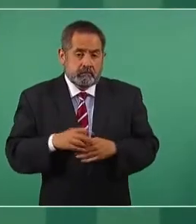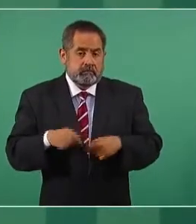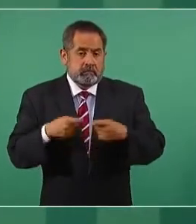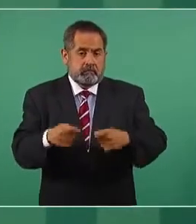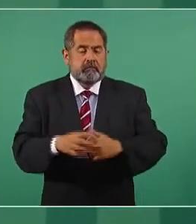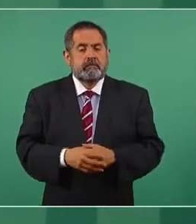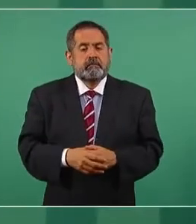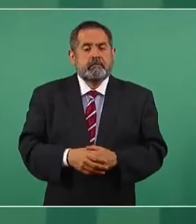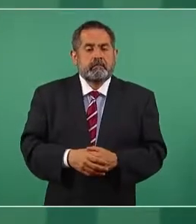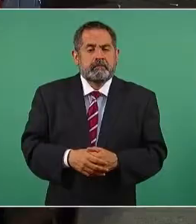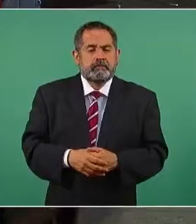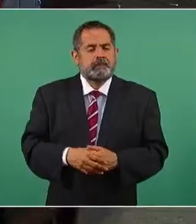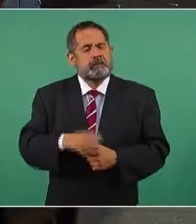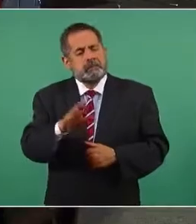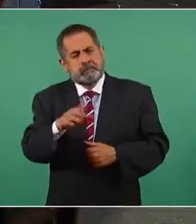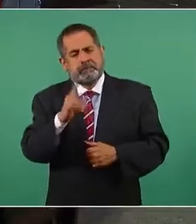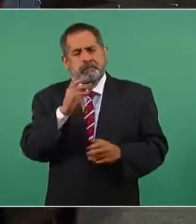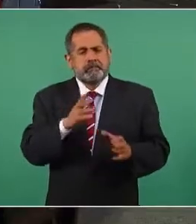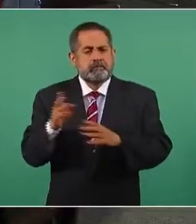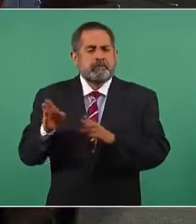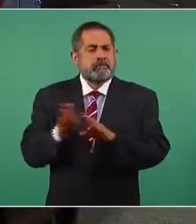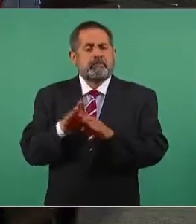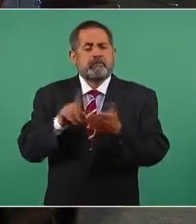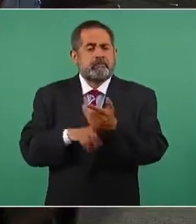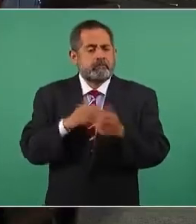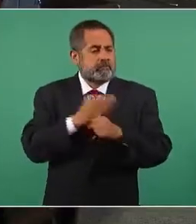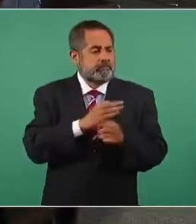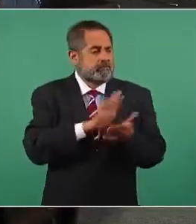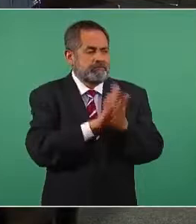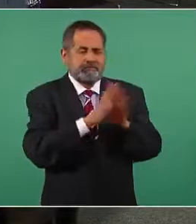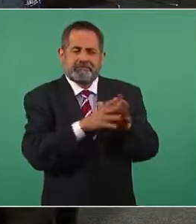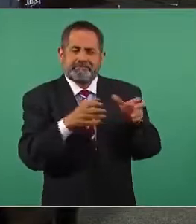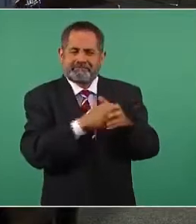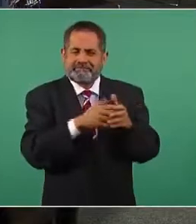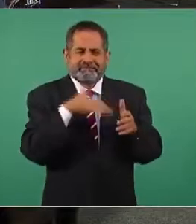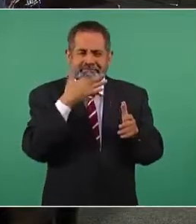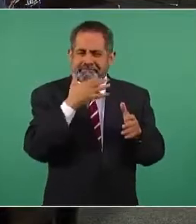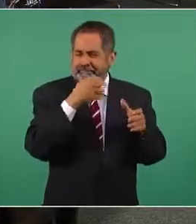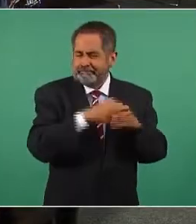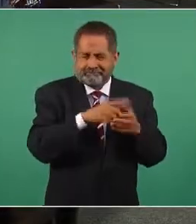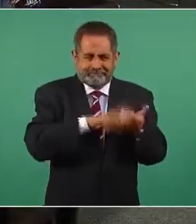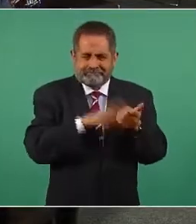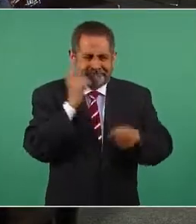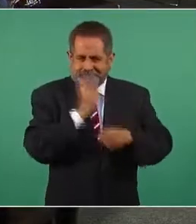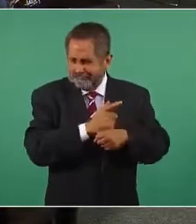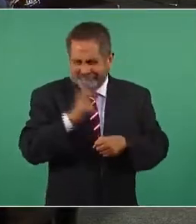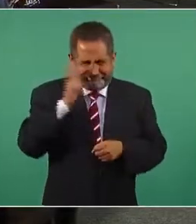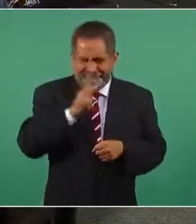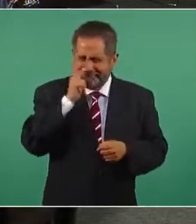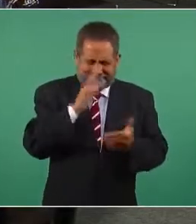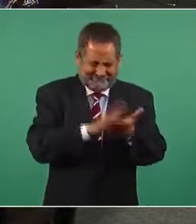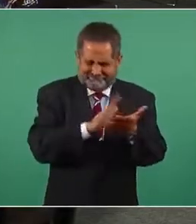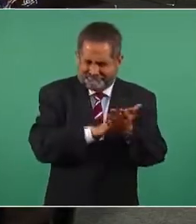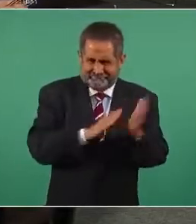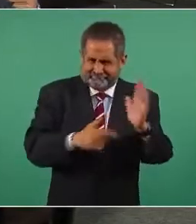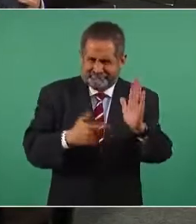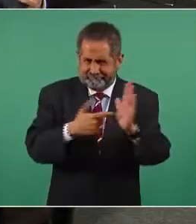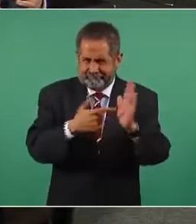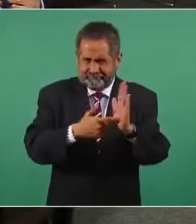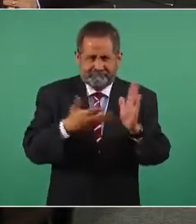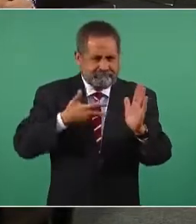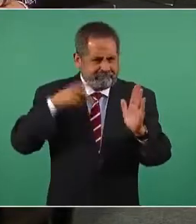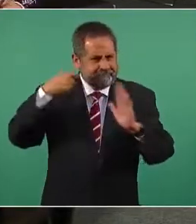corregirlo. Ahora, precisamente están en contubernio, ya probado, obviamente